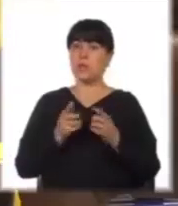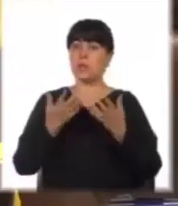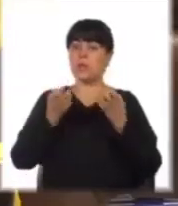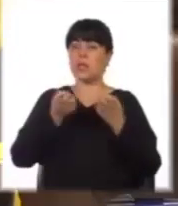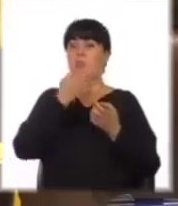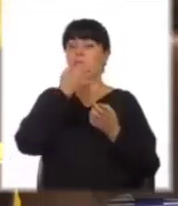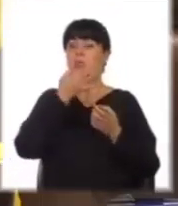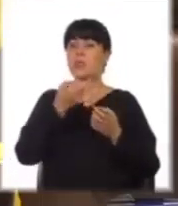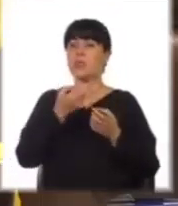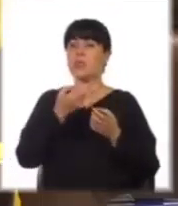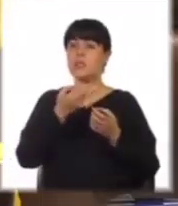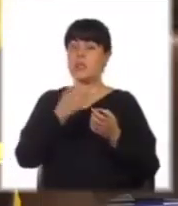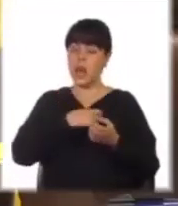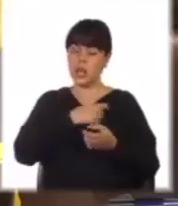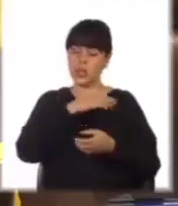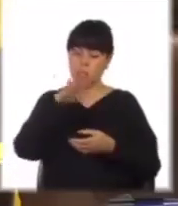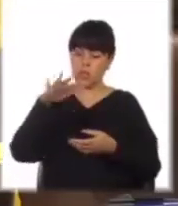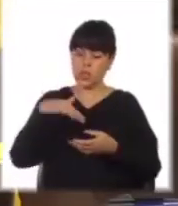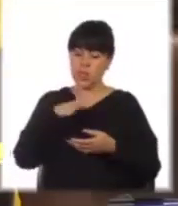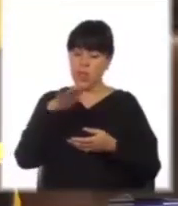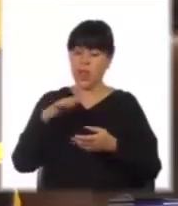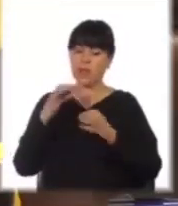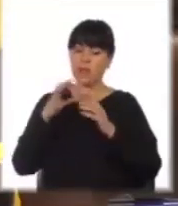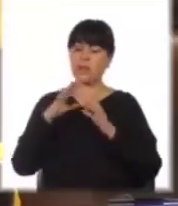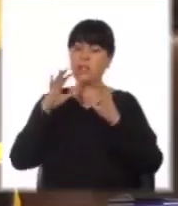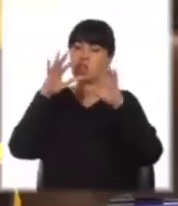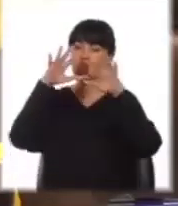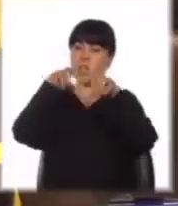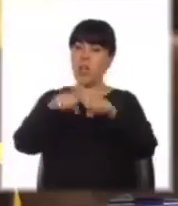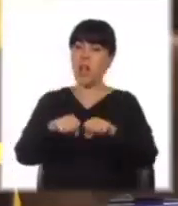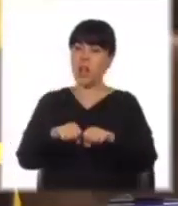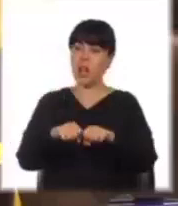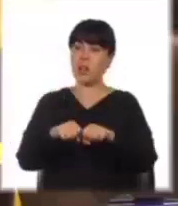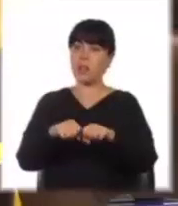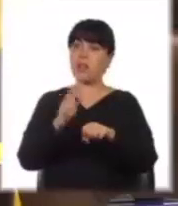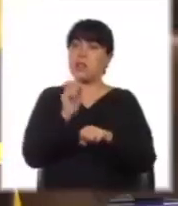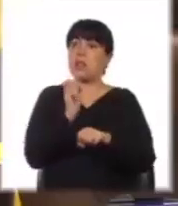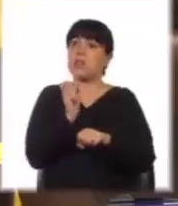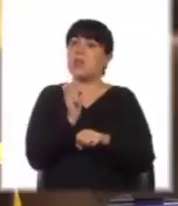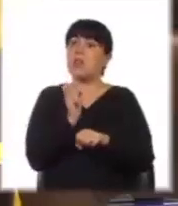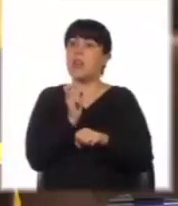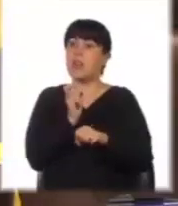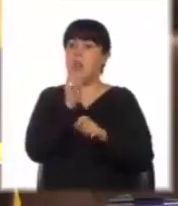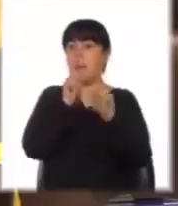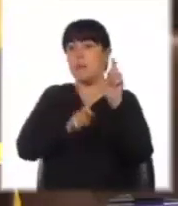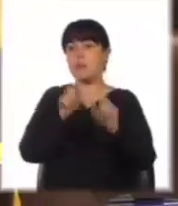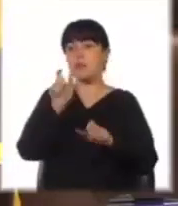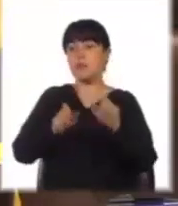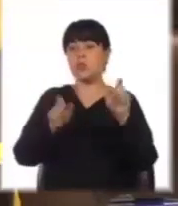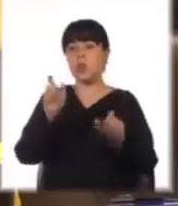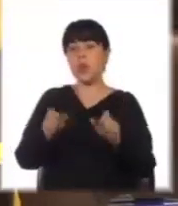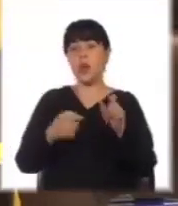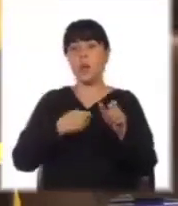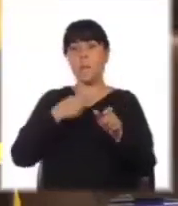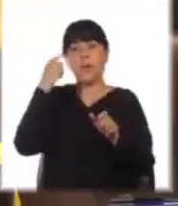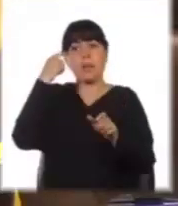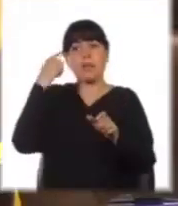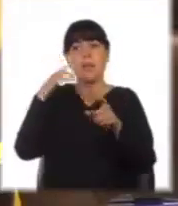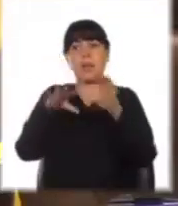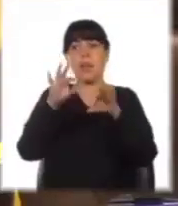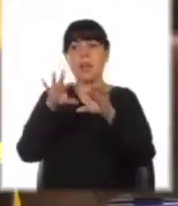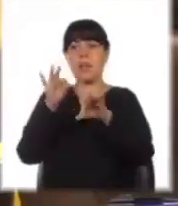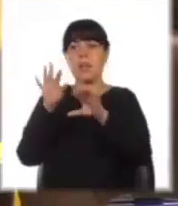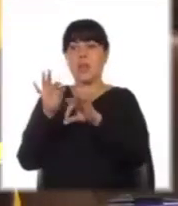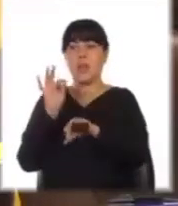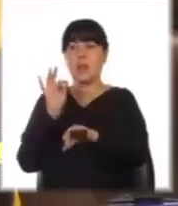que la sociedad a la que queremos llegar está pautada por la ciudadanía, una ciudadanía que piensa y que elige.